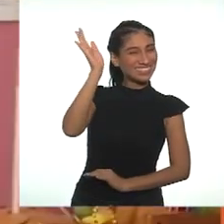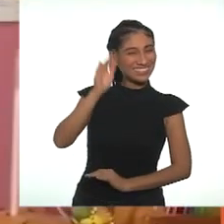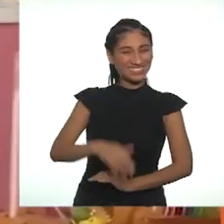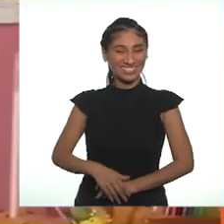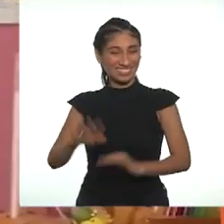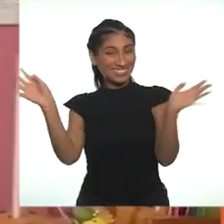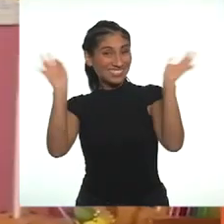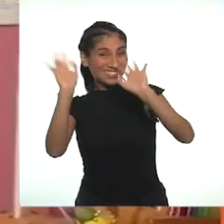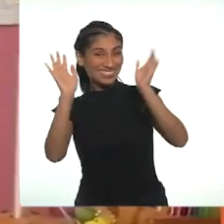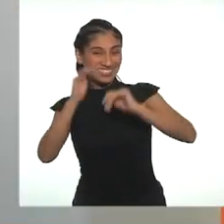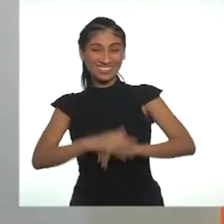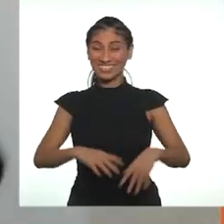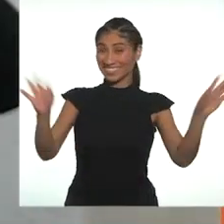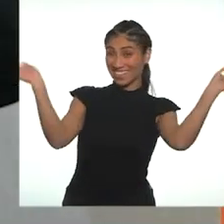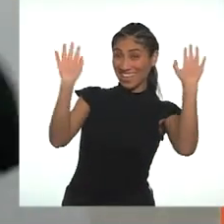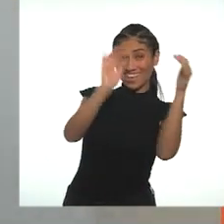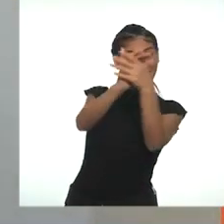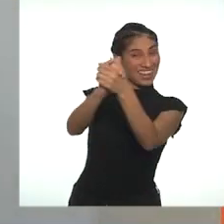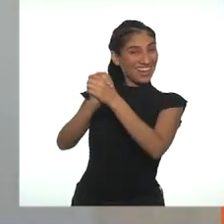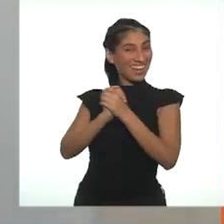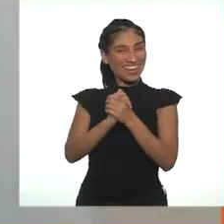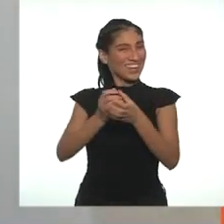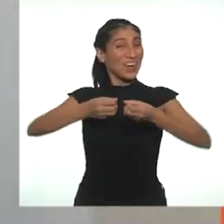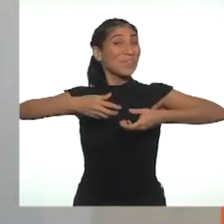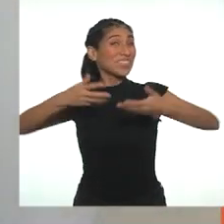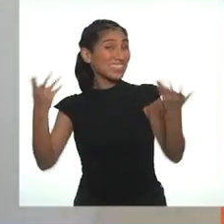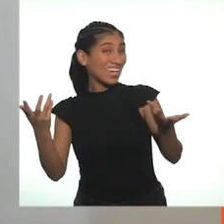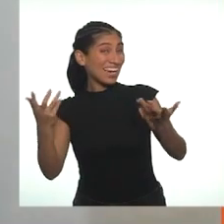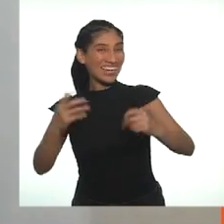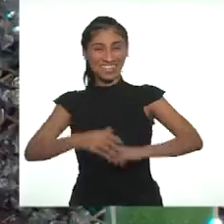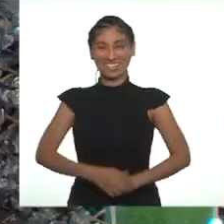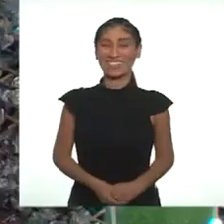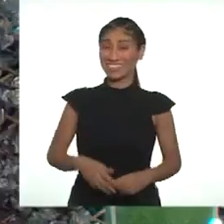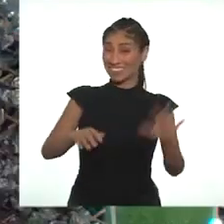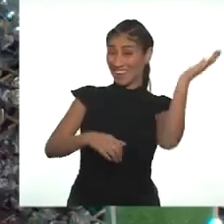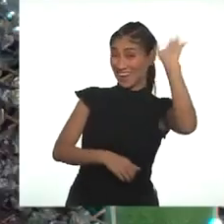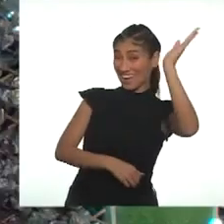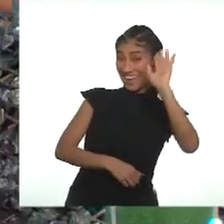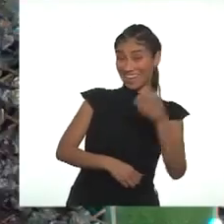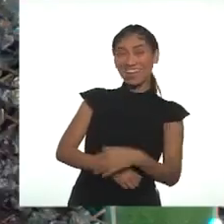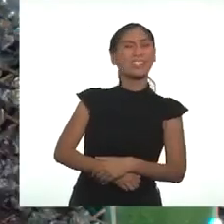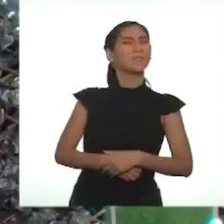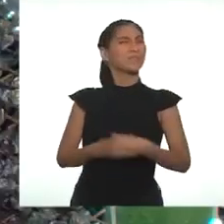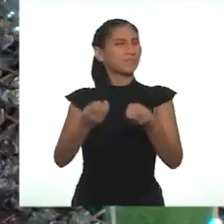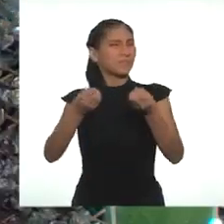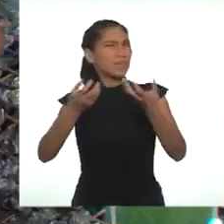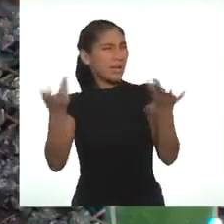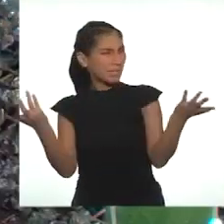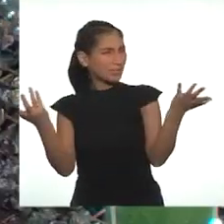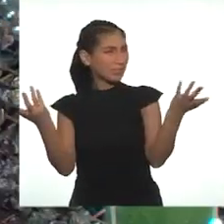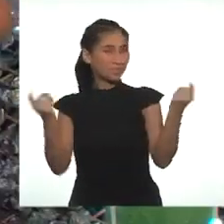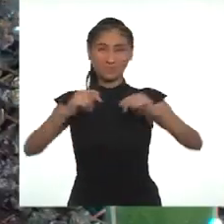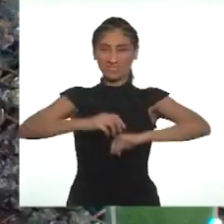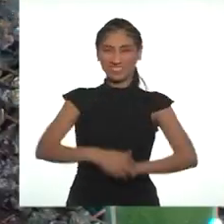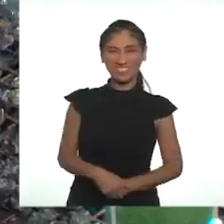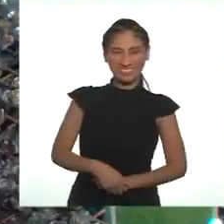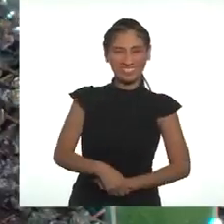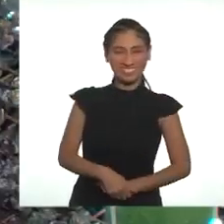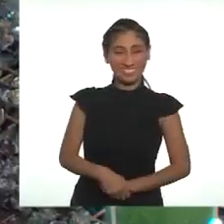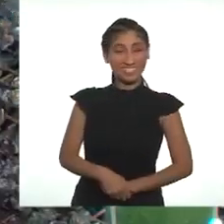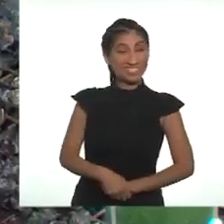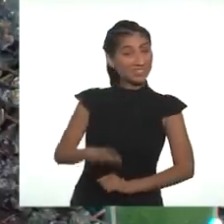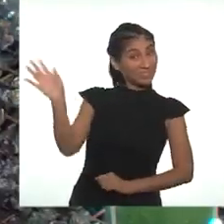Maniahuatipa, Ayinyachu. ¡Hola, amigas! ¿Cómo están? Hola, Maniahuatipa,